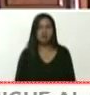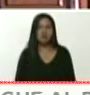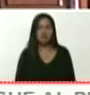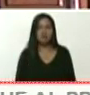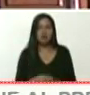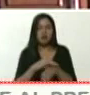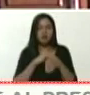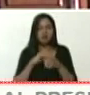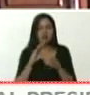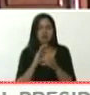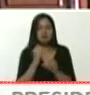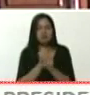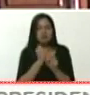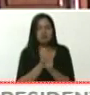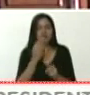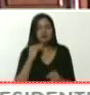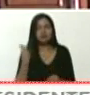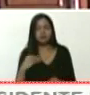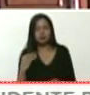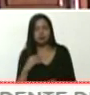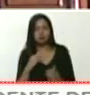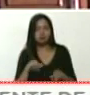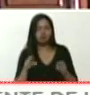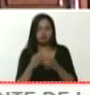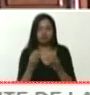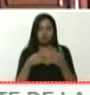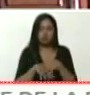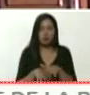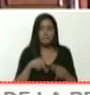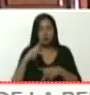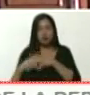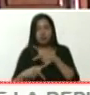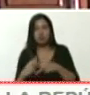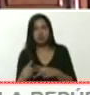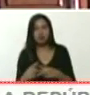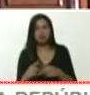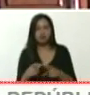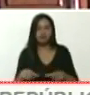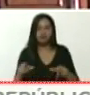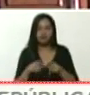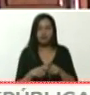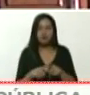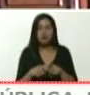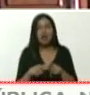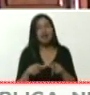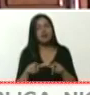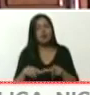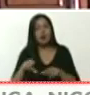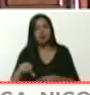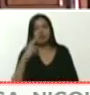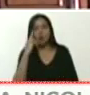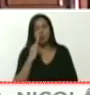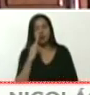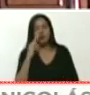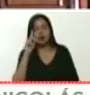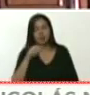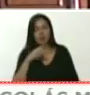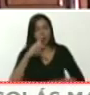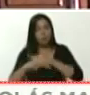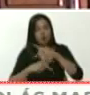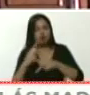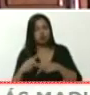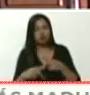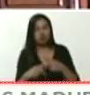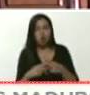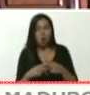misión Chamba Juvenil del conglomerado productivo de algodones del Orinoco y todo lo que tiene que ver con la producción de